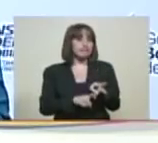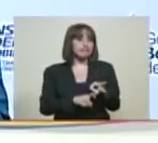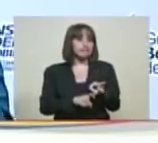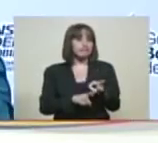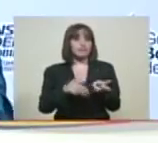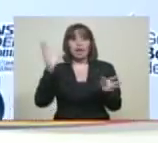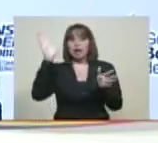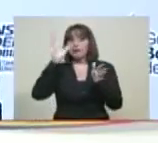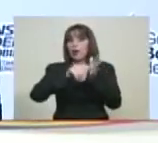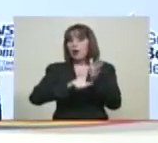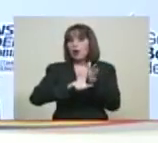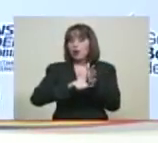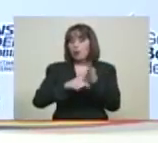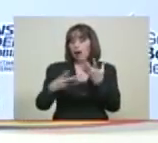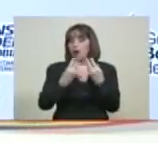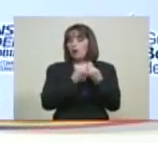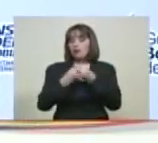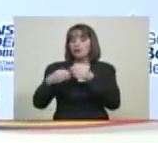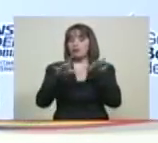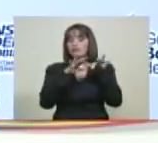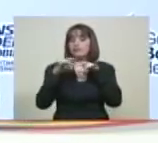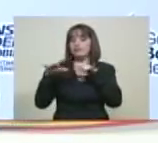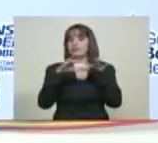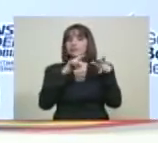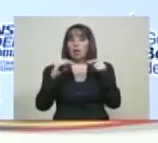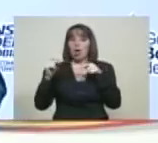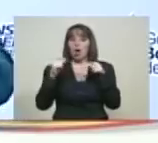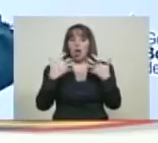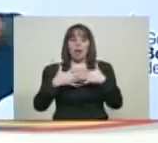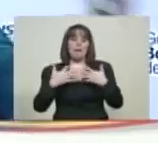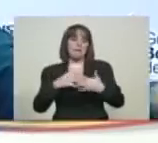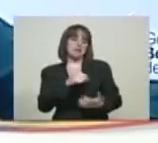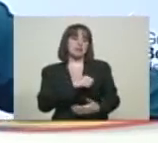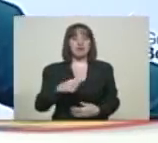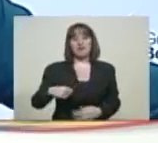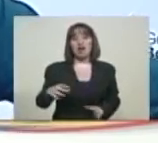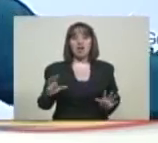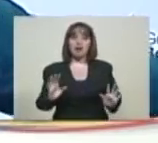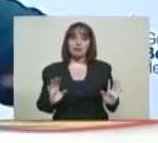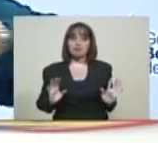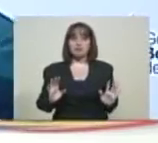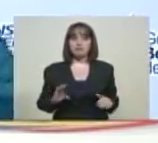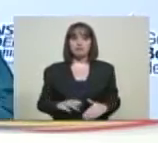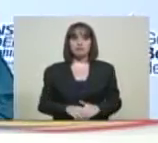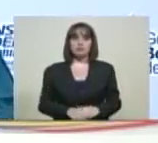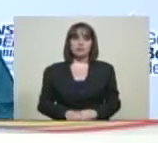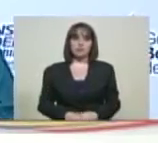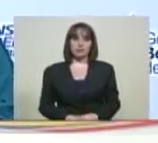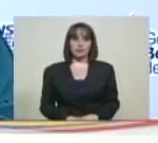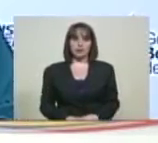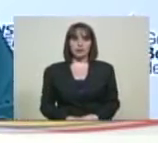en conchupancia actúan con la empresa privada con la gran empresa privada